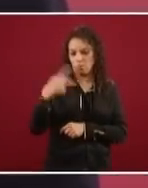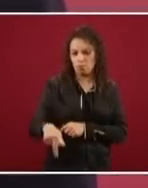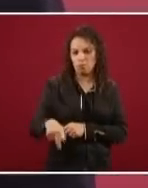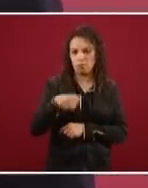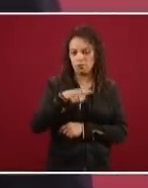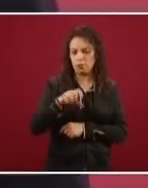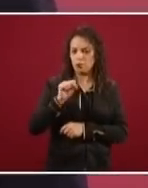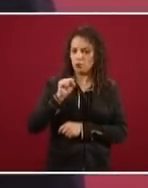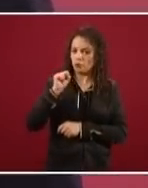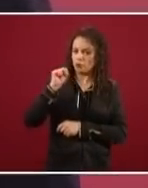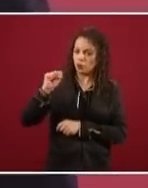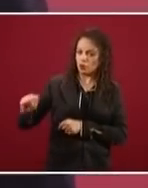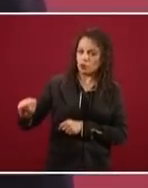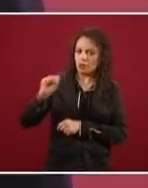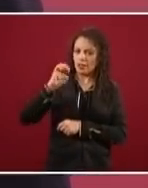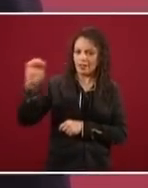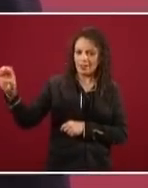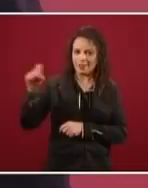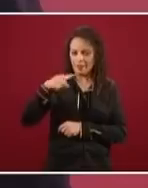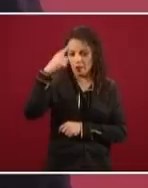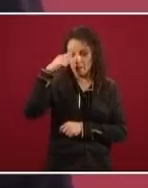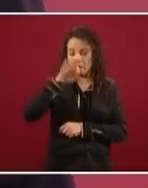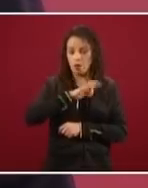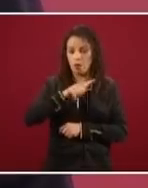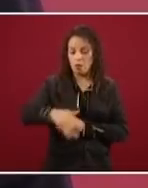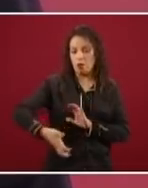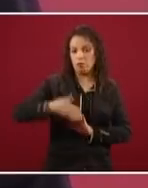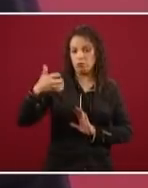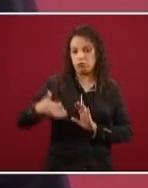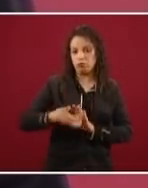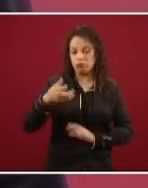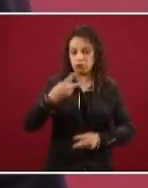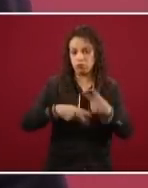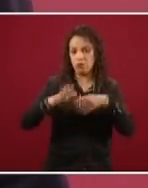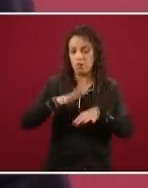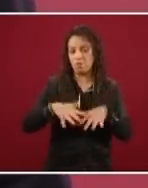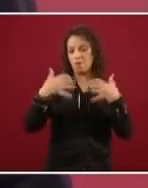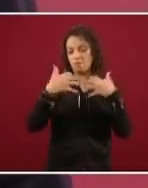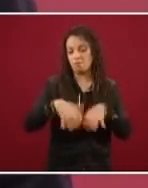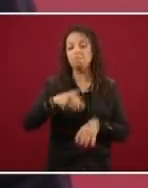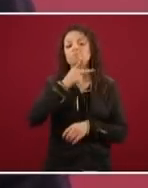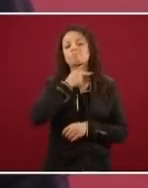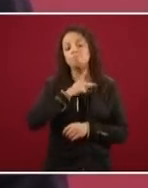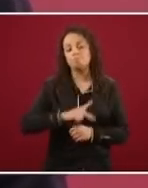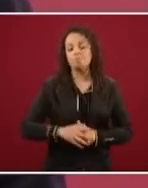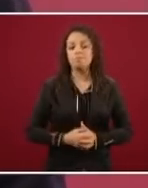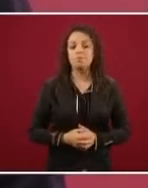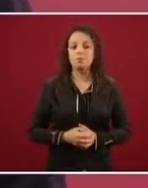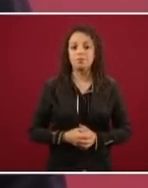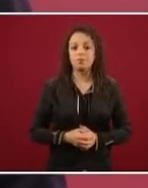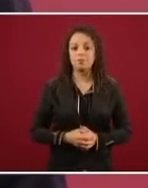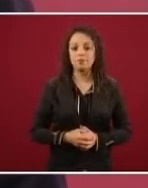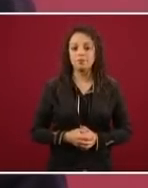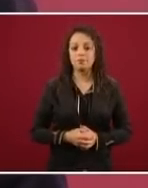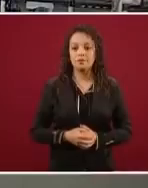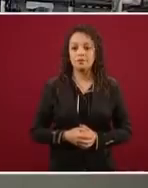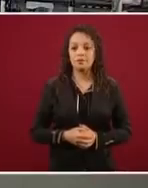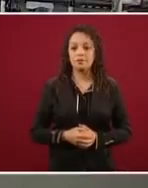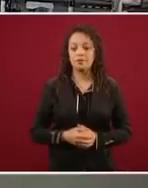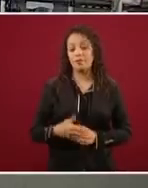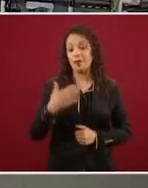sureste para extraer petróleo pero eso es una buena información